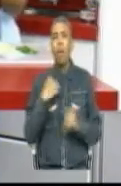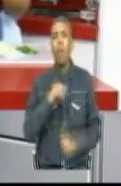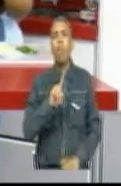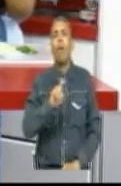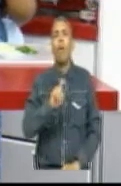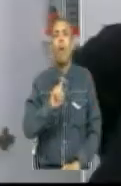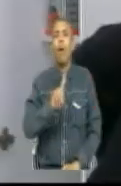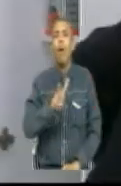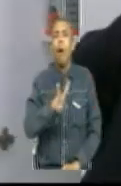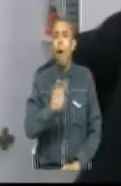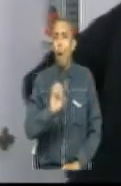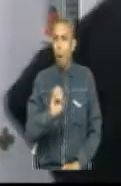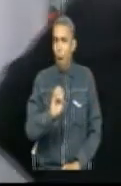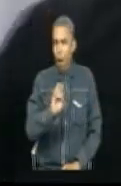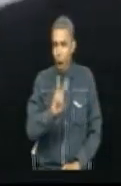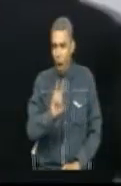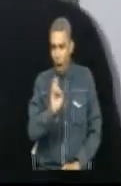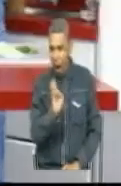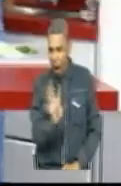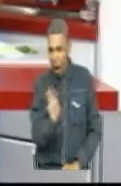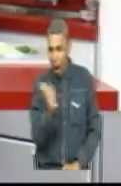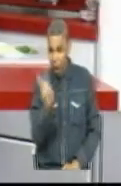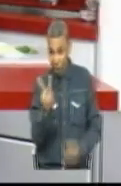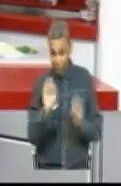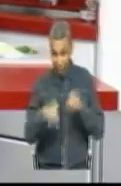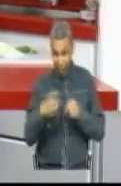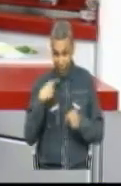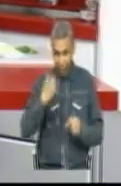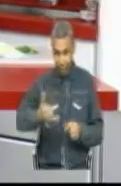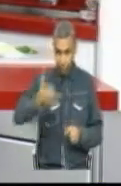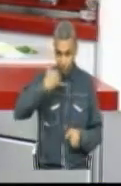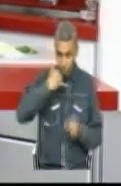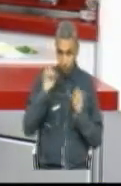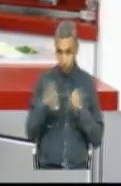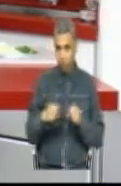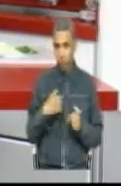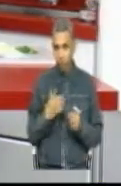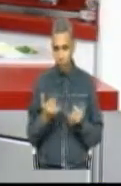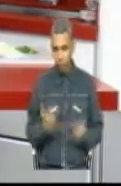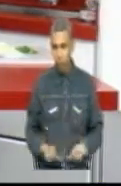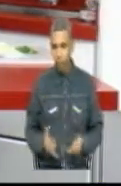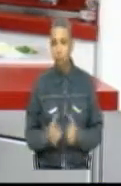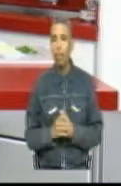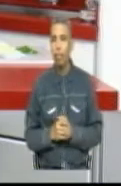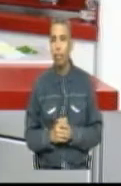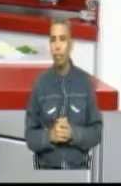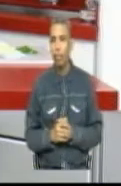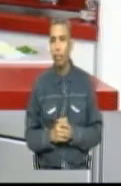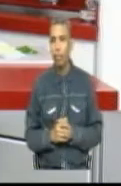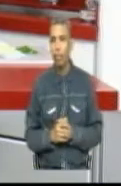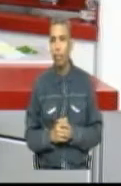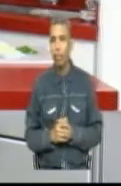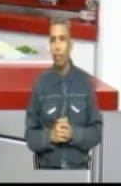20 24 12 mar que ya hay participen con todos nosotros con este programa como lo decía we con ésta